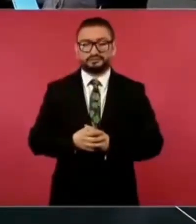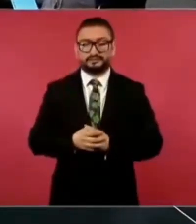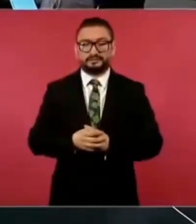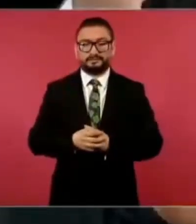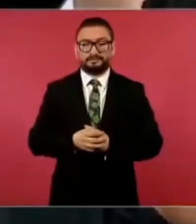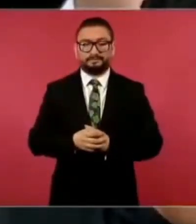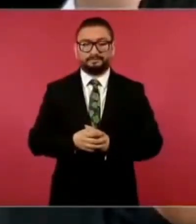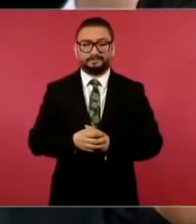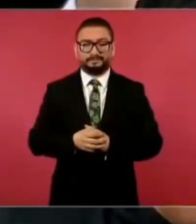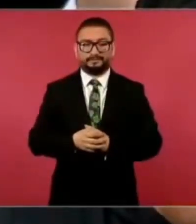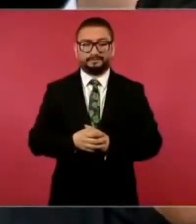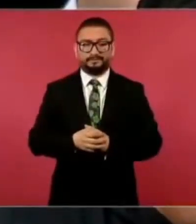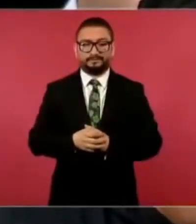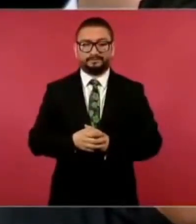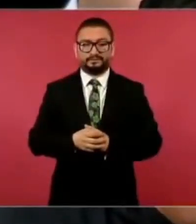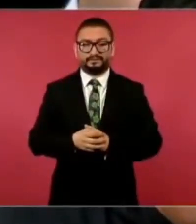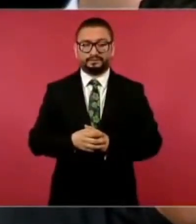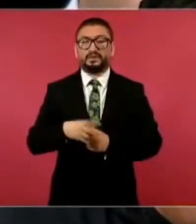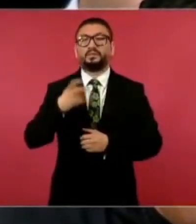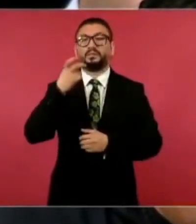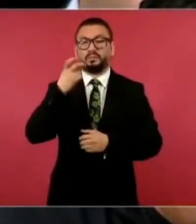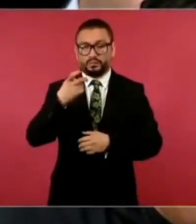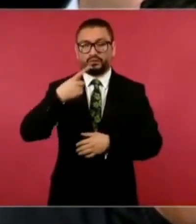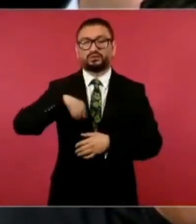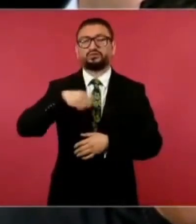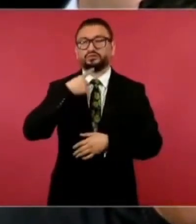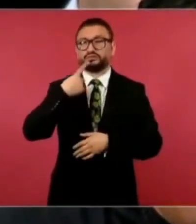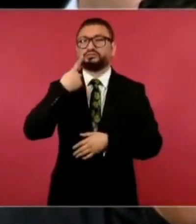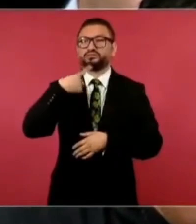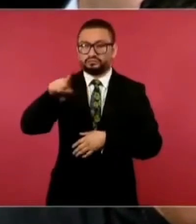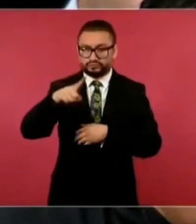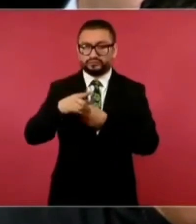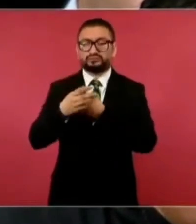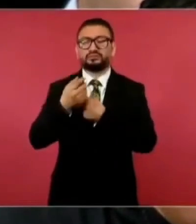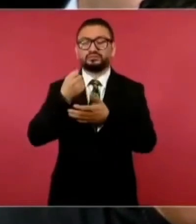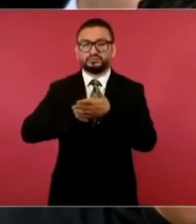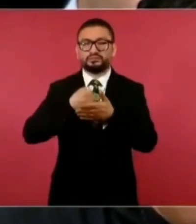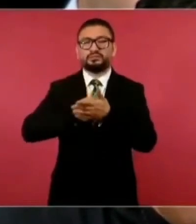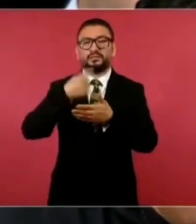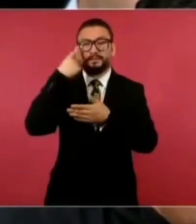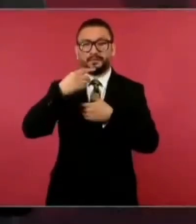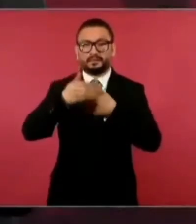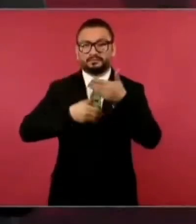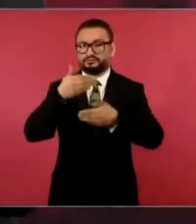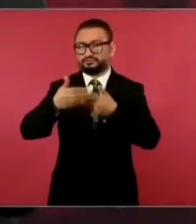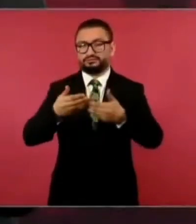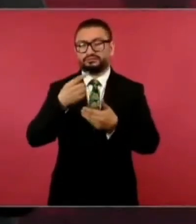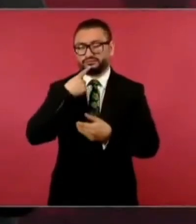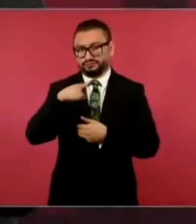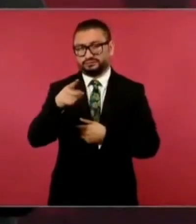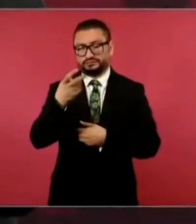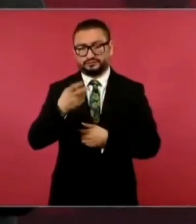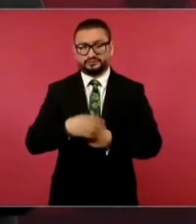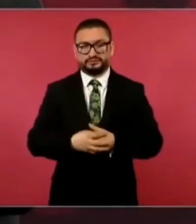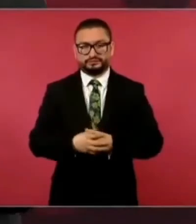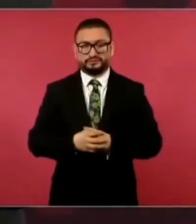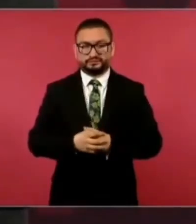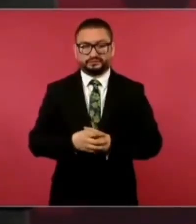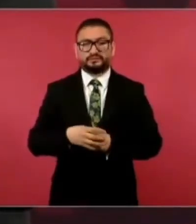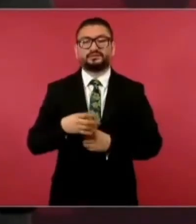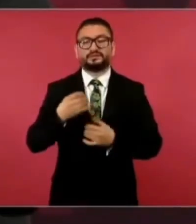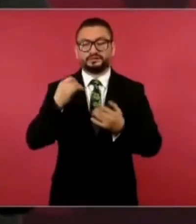qué? Estamos impugnando el proceso. Para poderlo extraditar. Sí. Y en este caso se le... Y